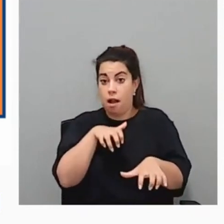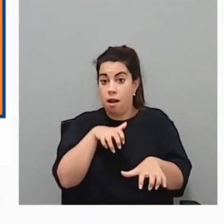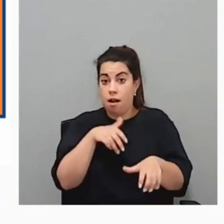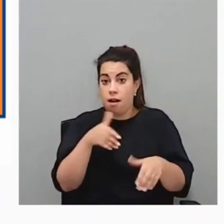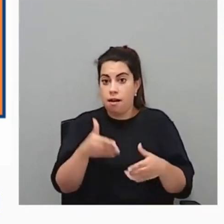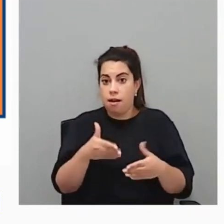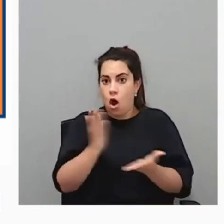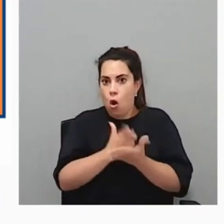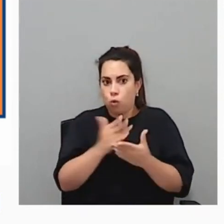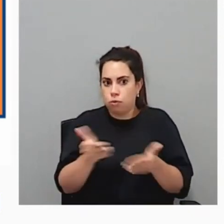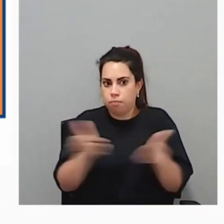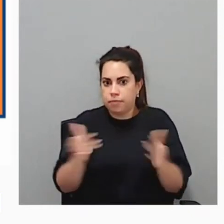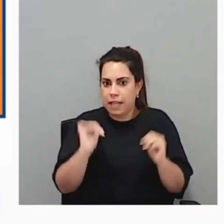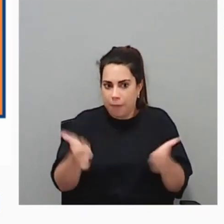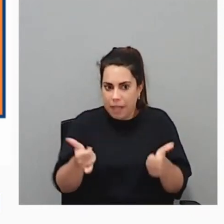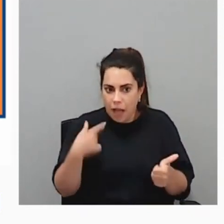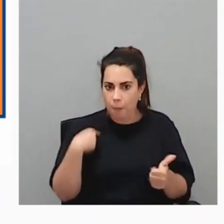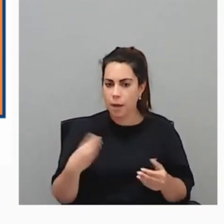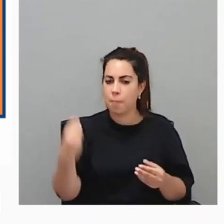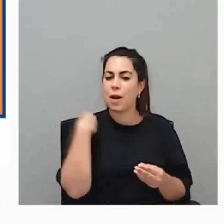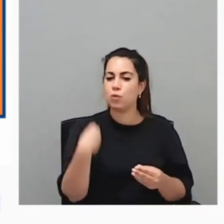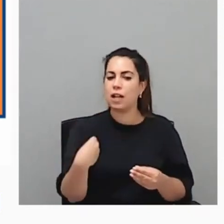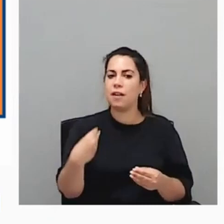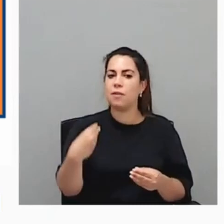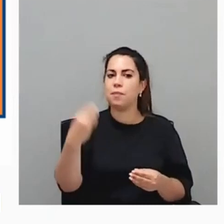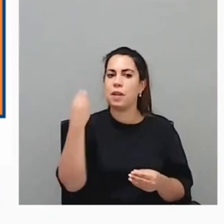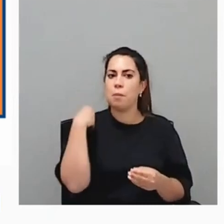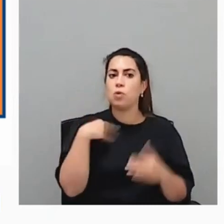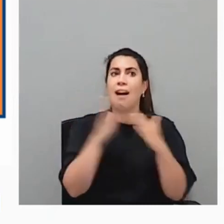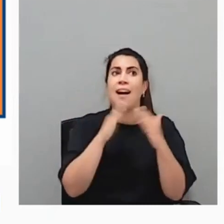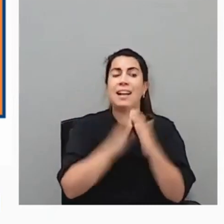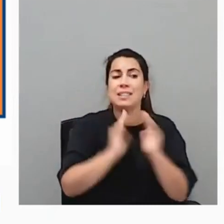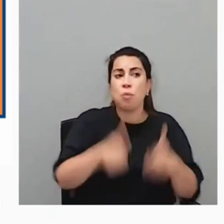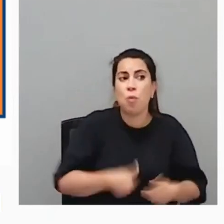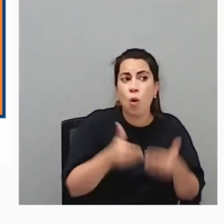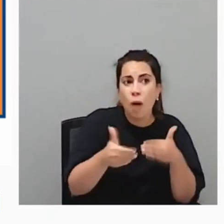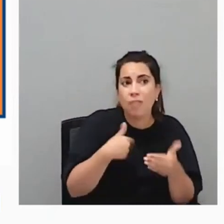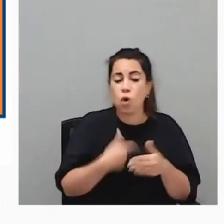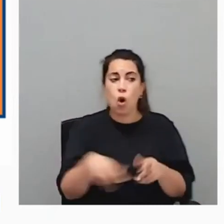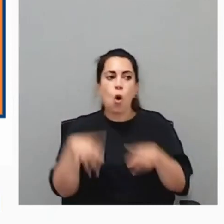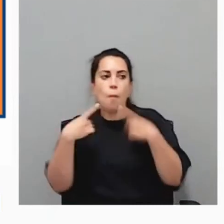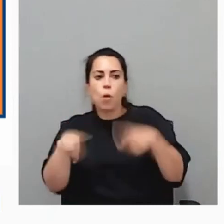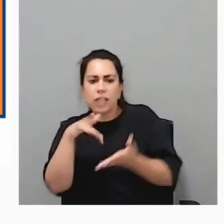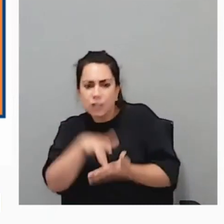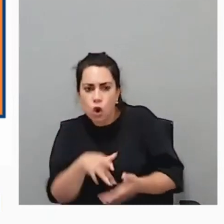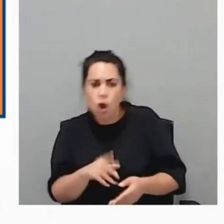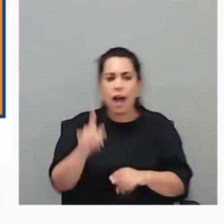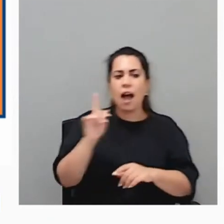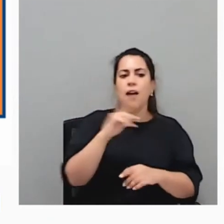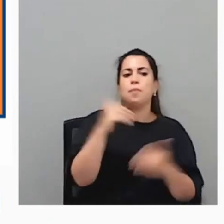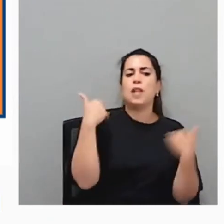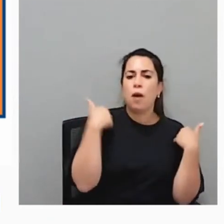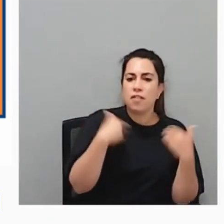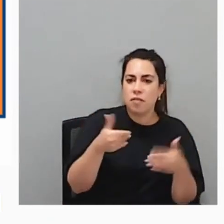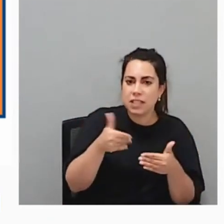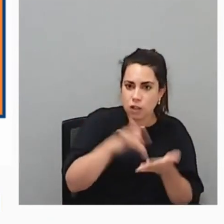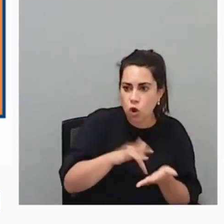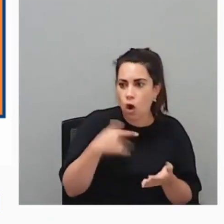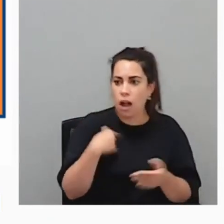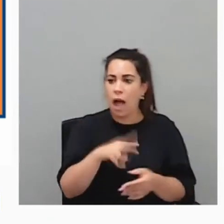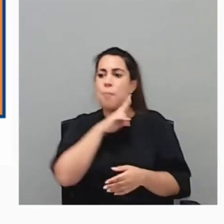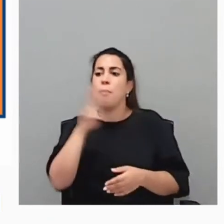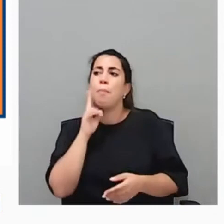hacer es preguntarte cuando vamos a casa, hoy toca música, hoy vamos de educación física, seño, a qué hora viene mi madre,